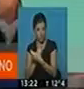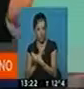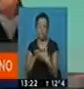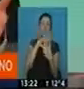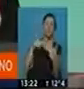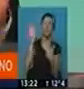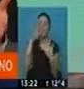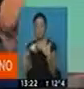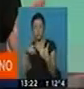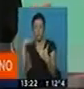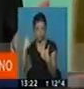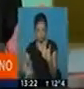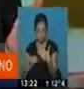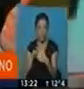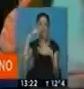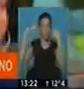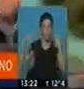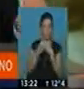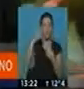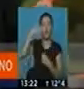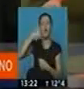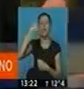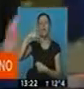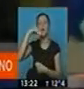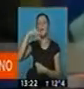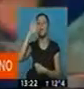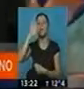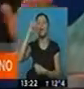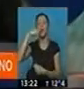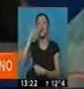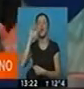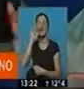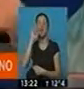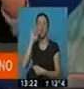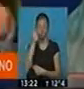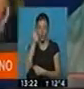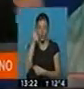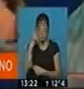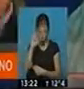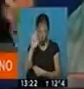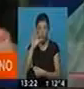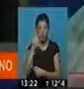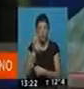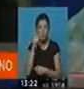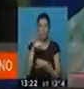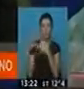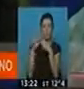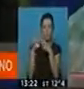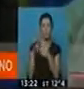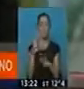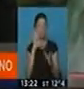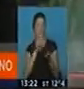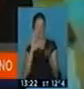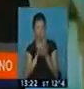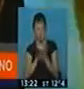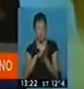cosas. Los famosos acuerdos de la Moncloa, muy invocados en la política argentina, aunque nadie sepa exactamente qué significan, pero siempre que algún político recomendemos quiere de nuevo Anatomía